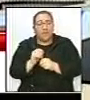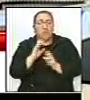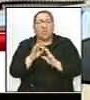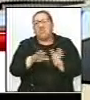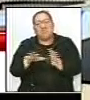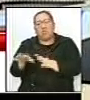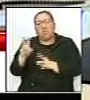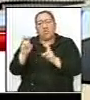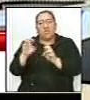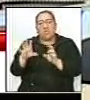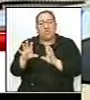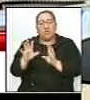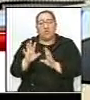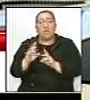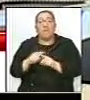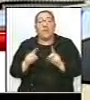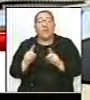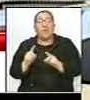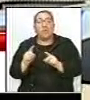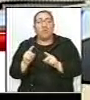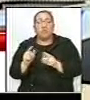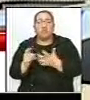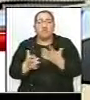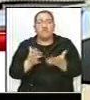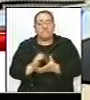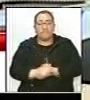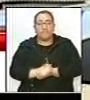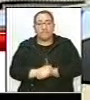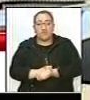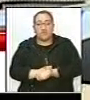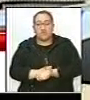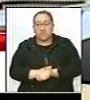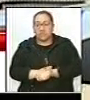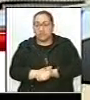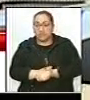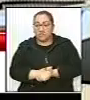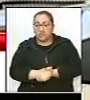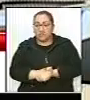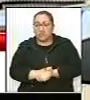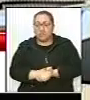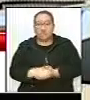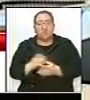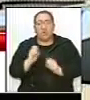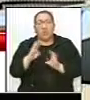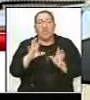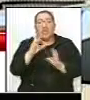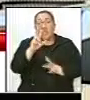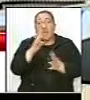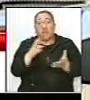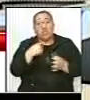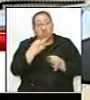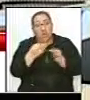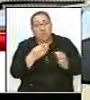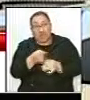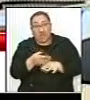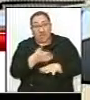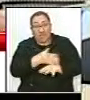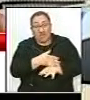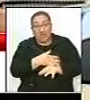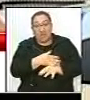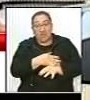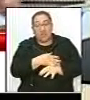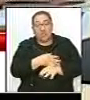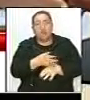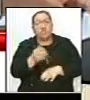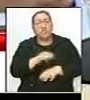es otro tema. Y acá hay tres referencias suficientes como para poder poner en cuestión